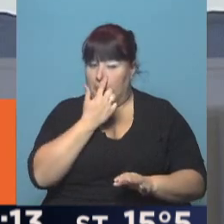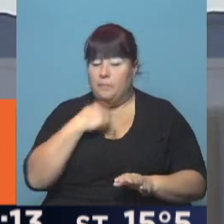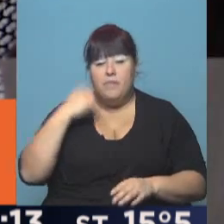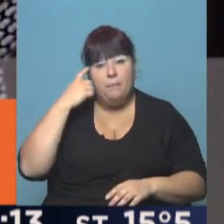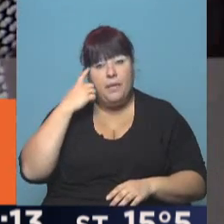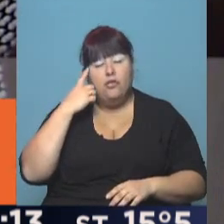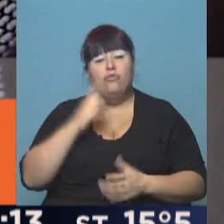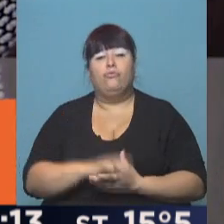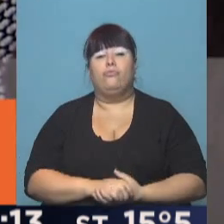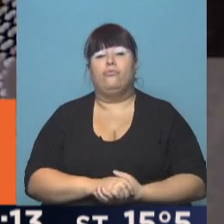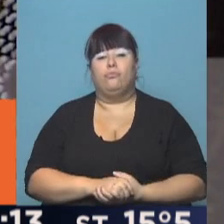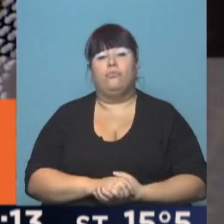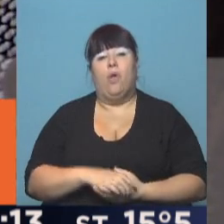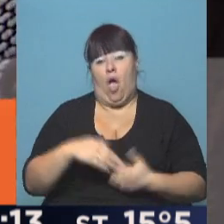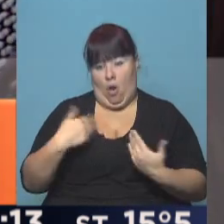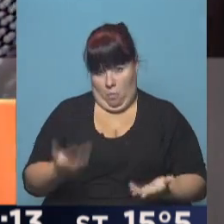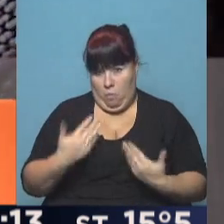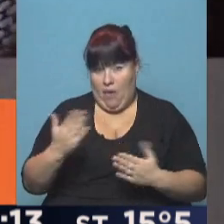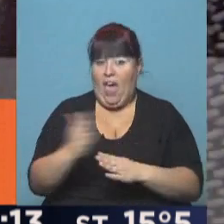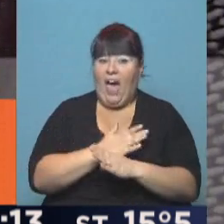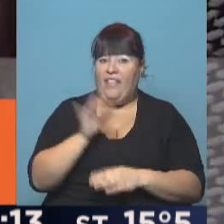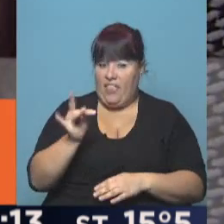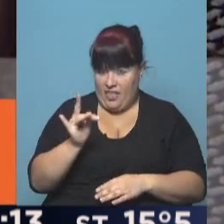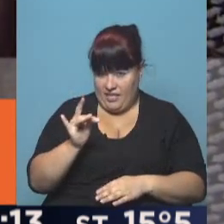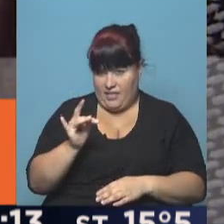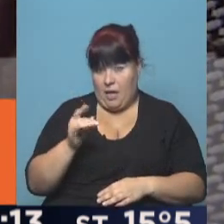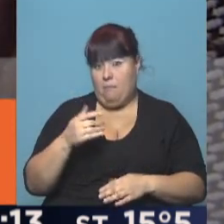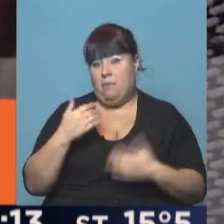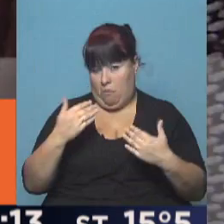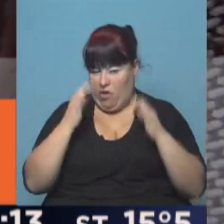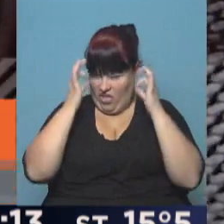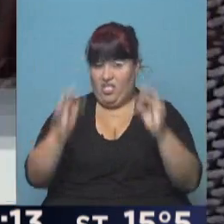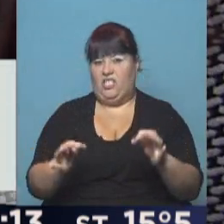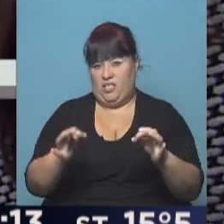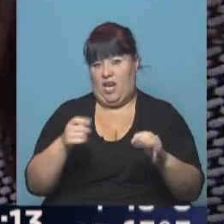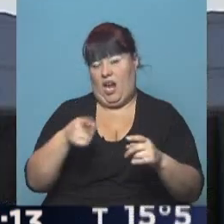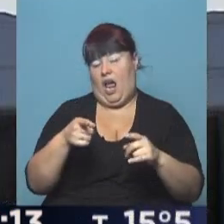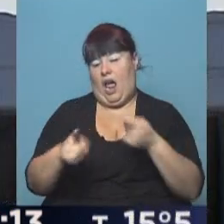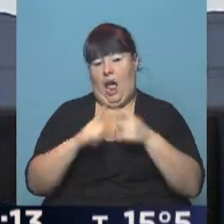que hay buenas chances de que antes de fin de año podamos alcanzar el acuerdo.